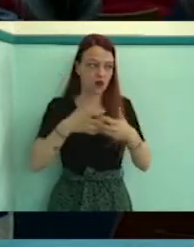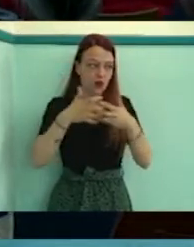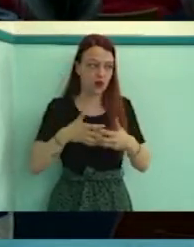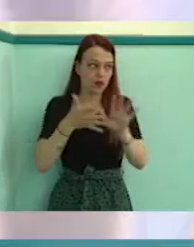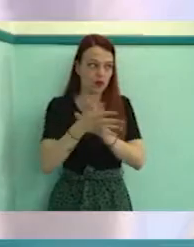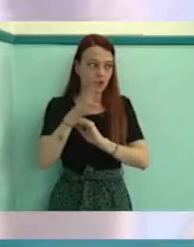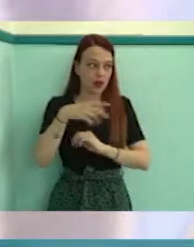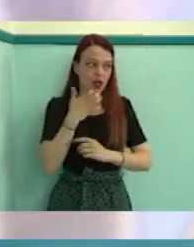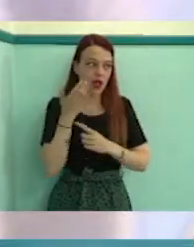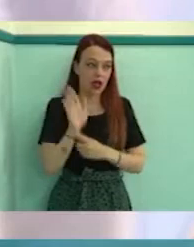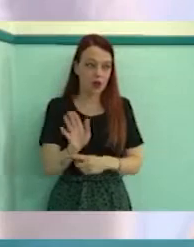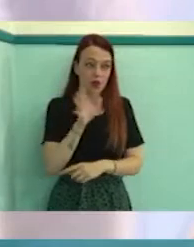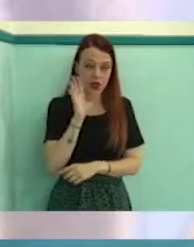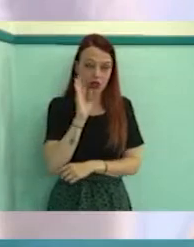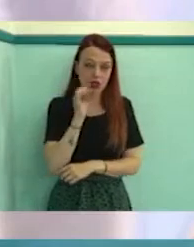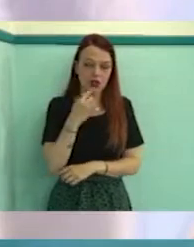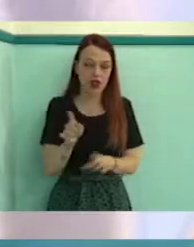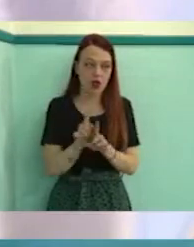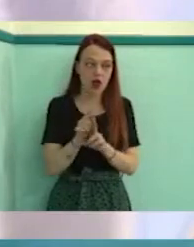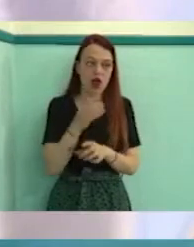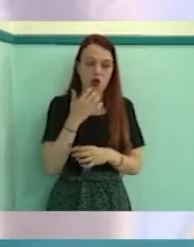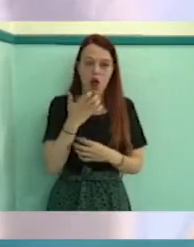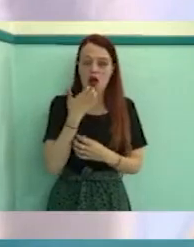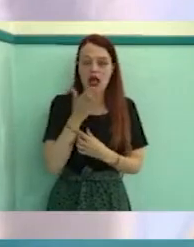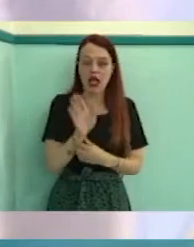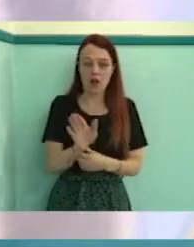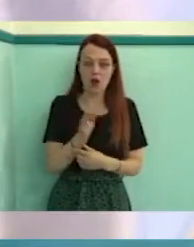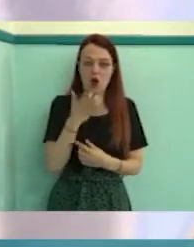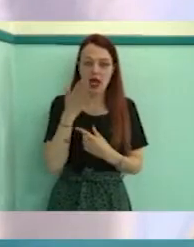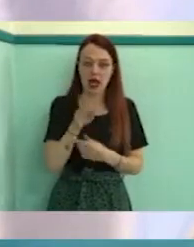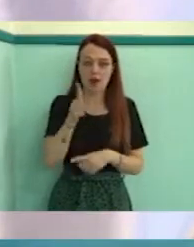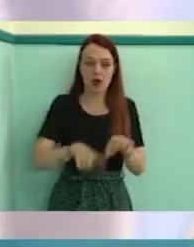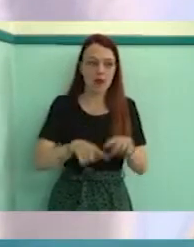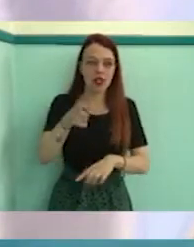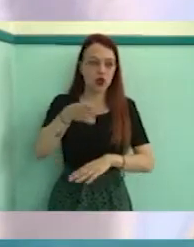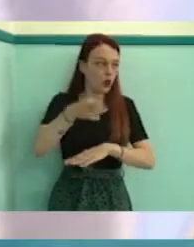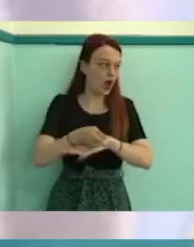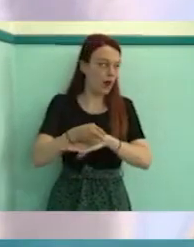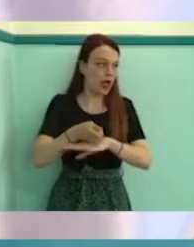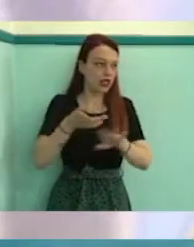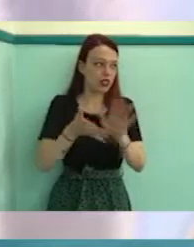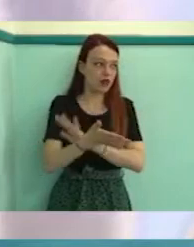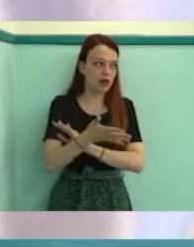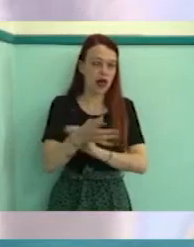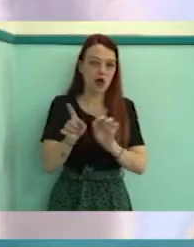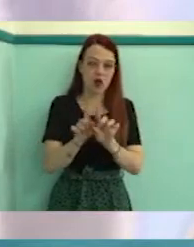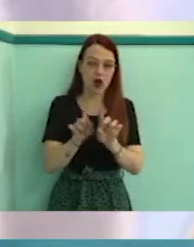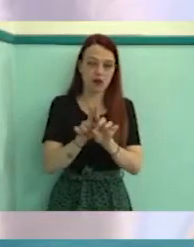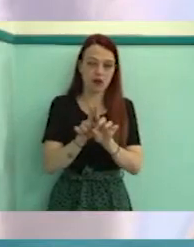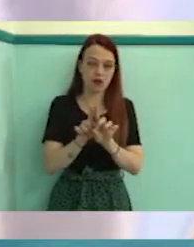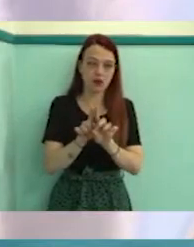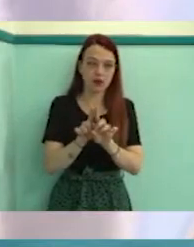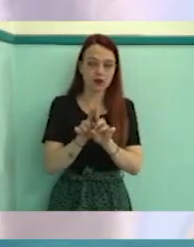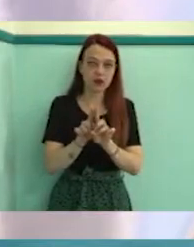es el ejemplo es que por eso te decía antes como que es el ejemplo que tú que tú marques sabes o sea como que es lo que